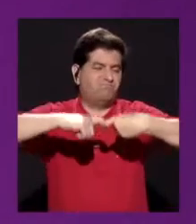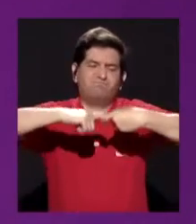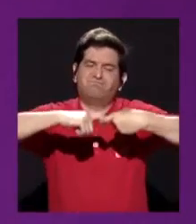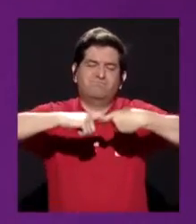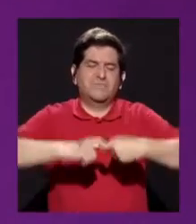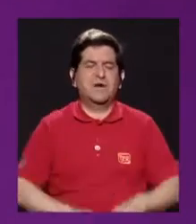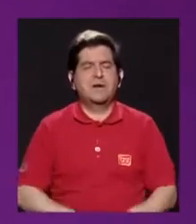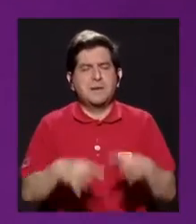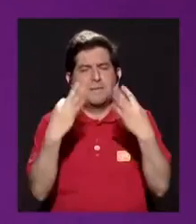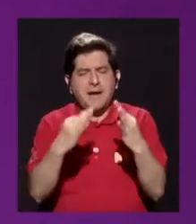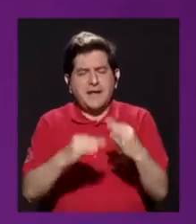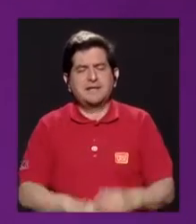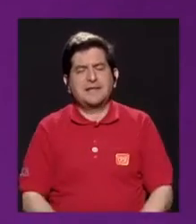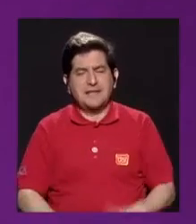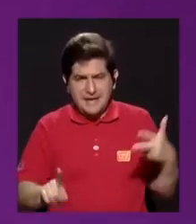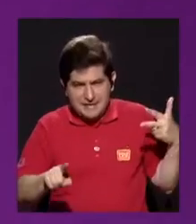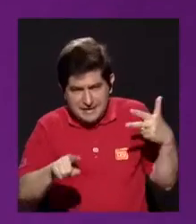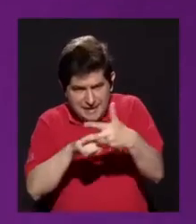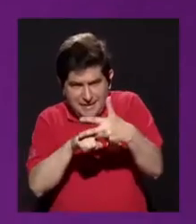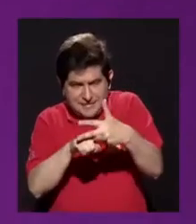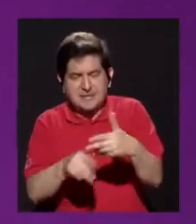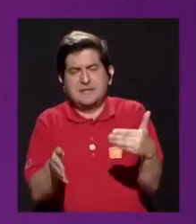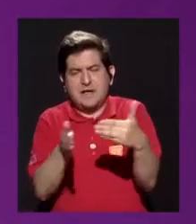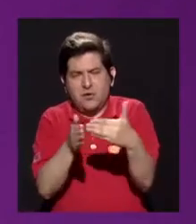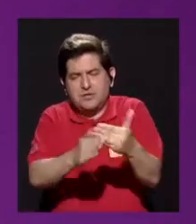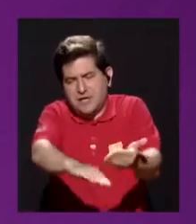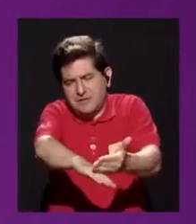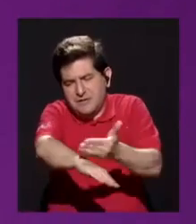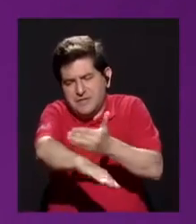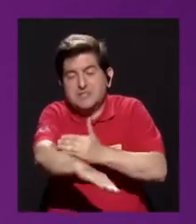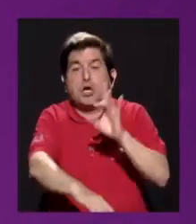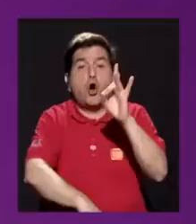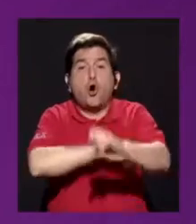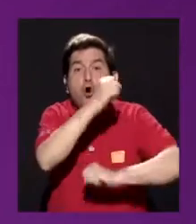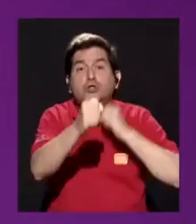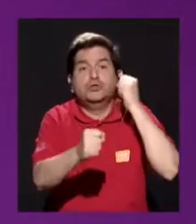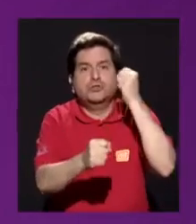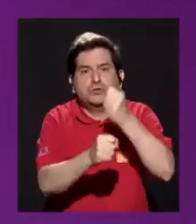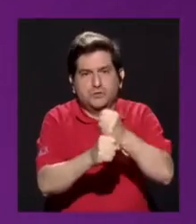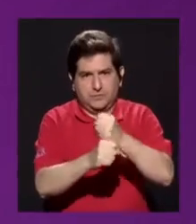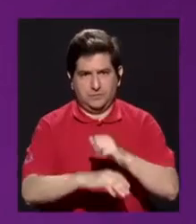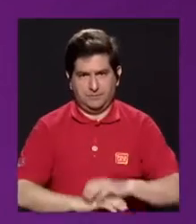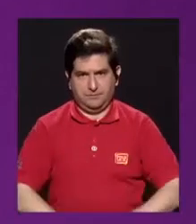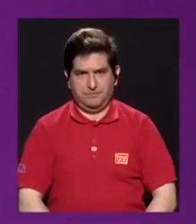Para recuperarme de ese accidente, duré como 8 años, porque